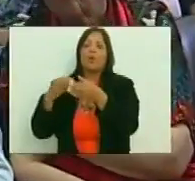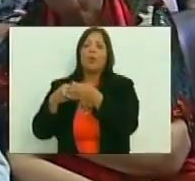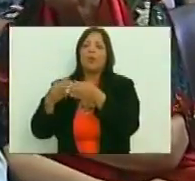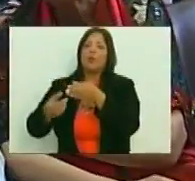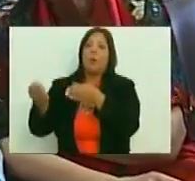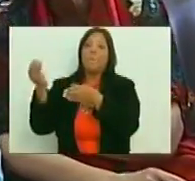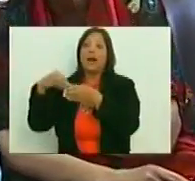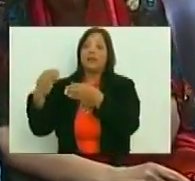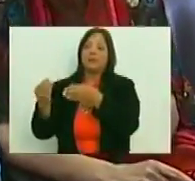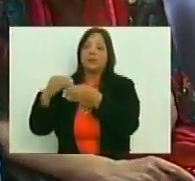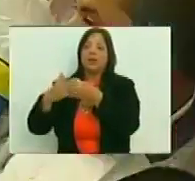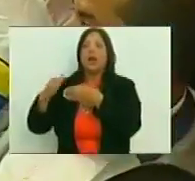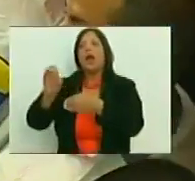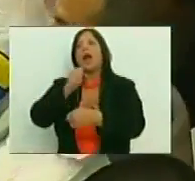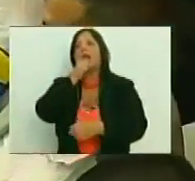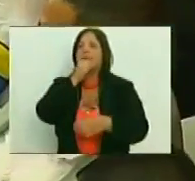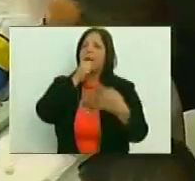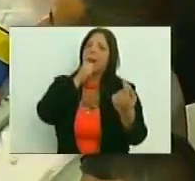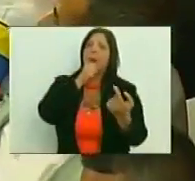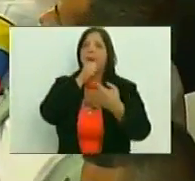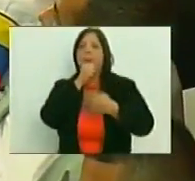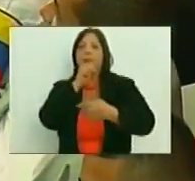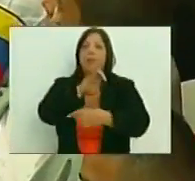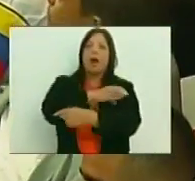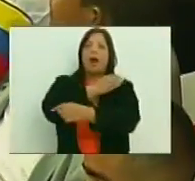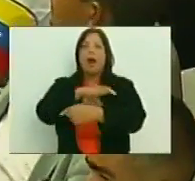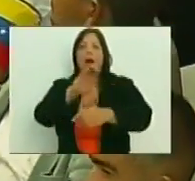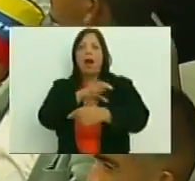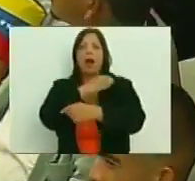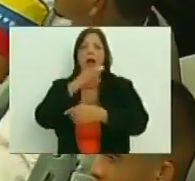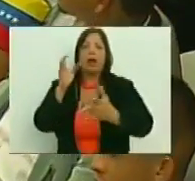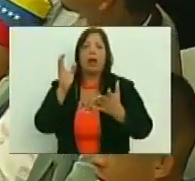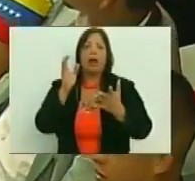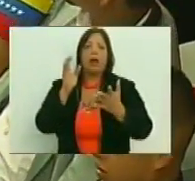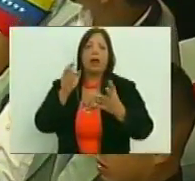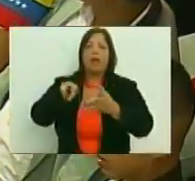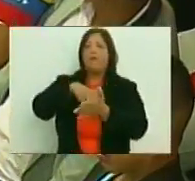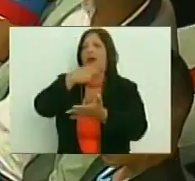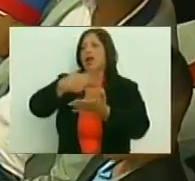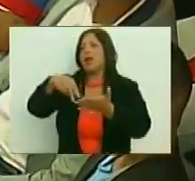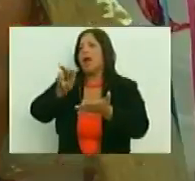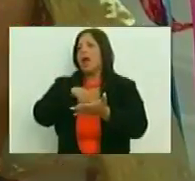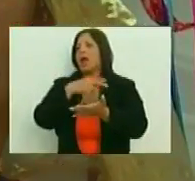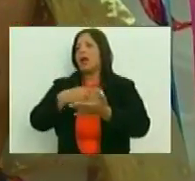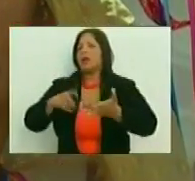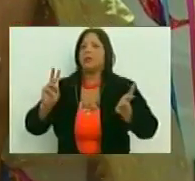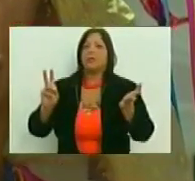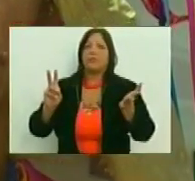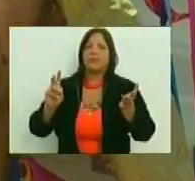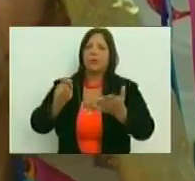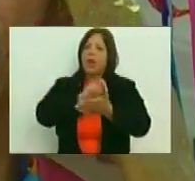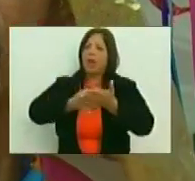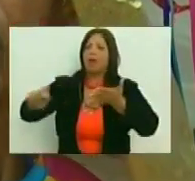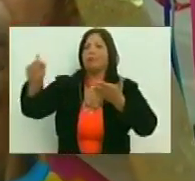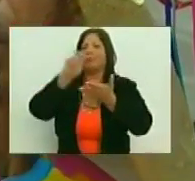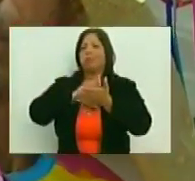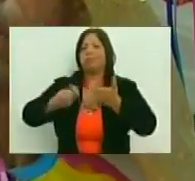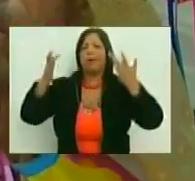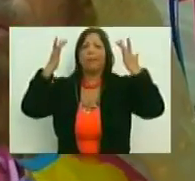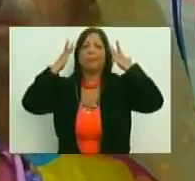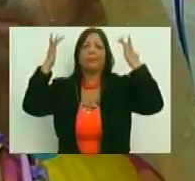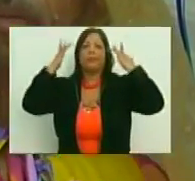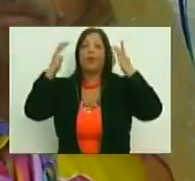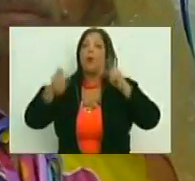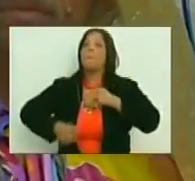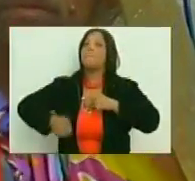Va más allá de ser cantante, de ser intérprete, ¿verdad? De ser bailarín, de ser escritor, de ser intelectual. Va